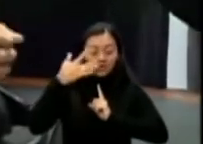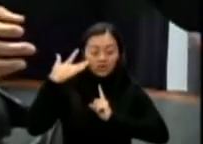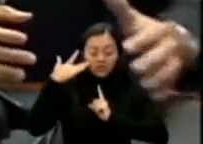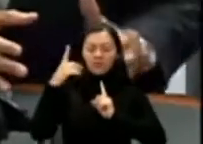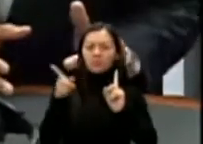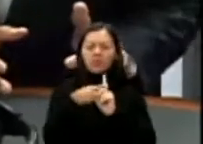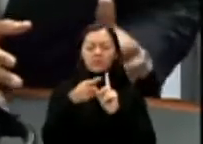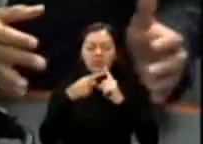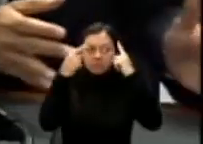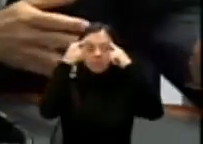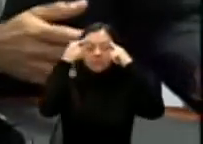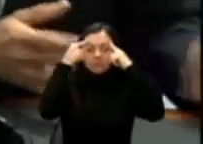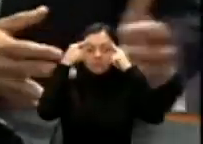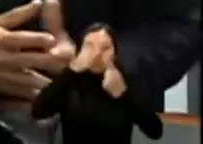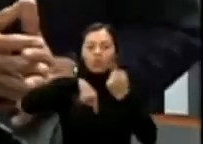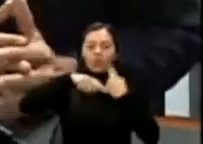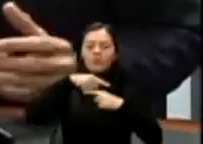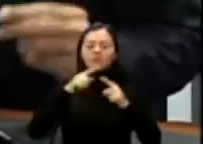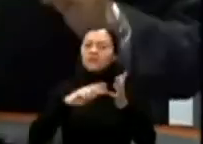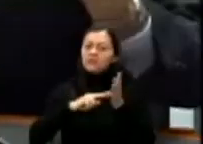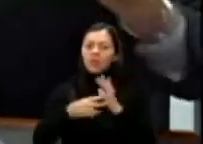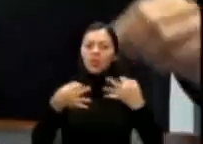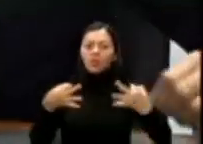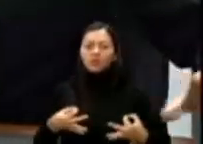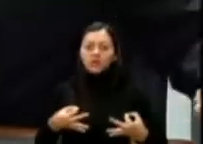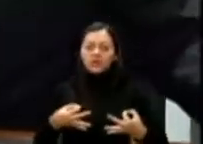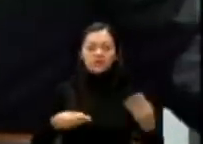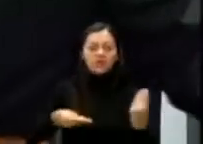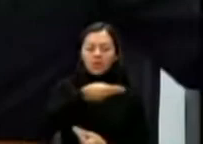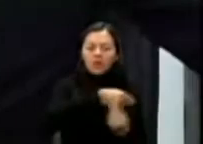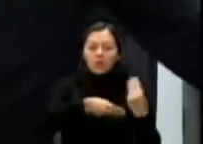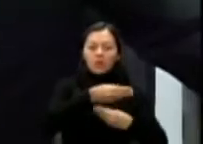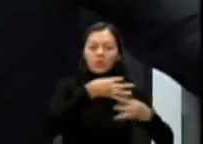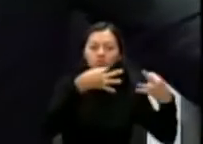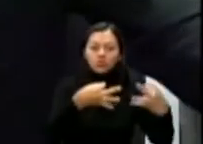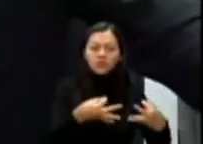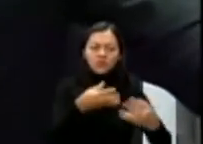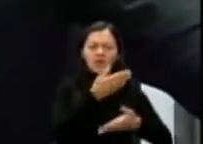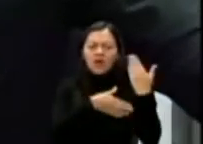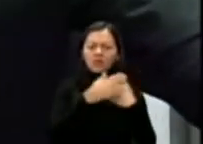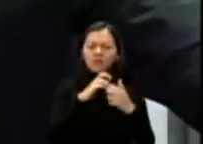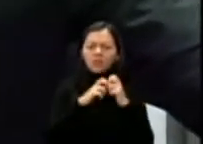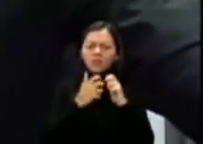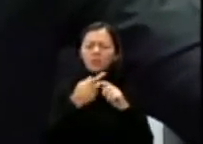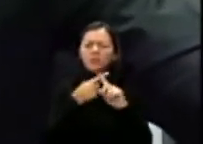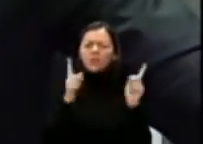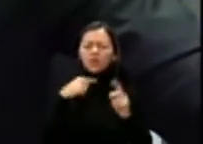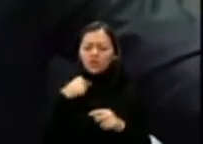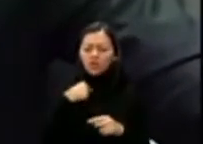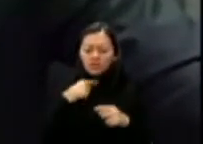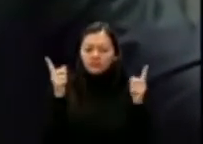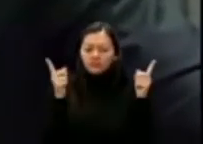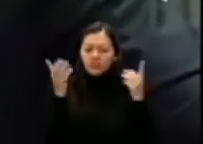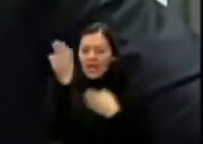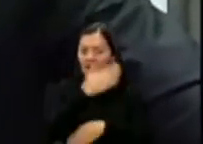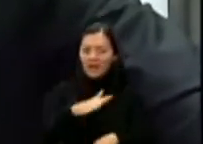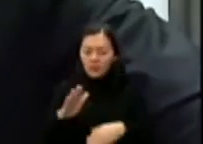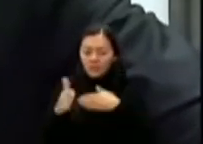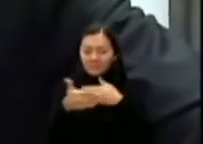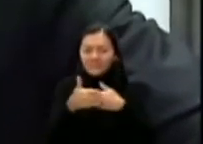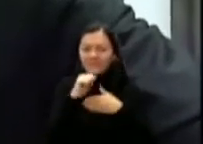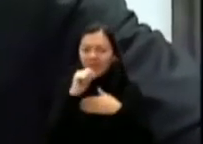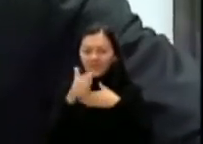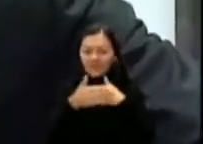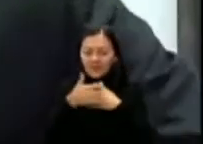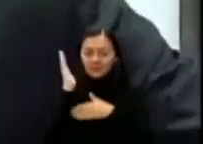por lo que sucedió en el pasado y yo hacía esta reflexión que no la no la terminé patricia ción instante le decía